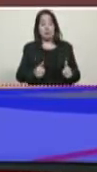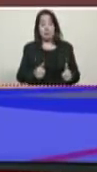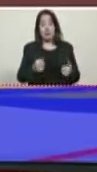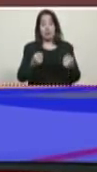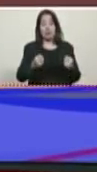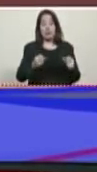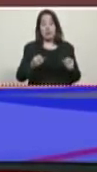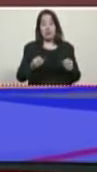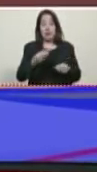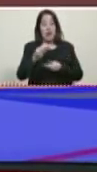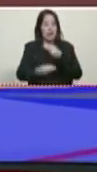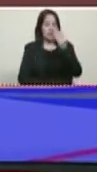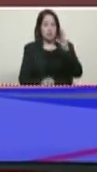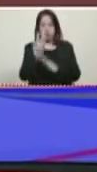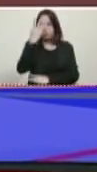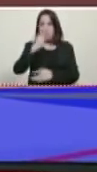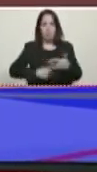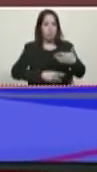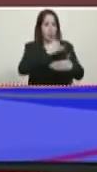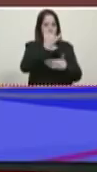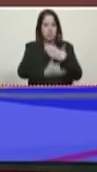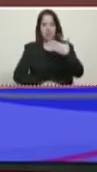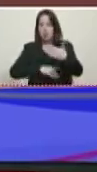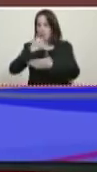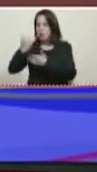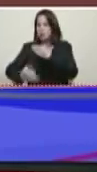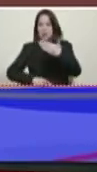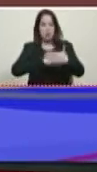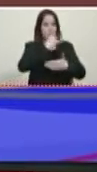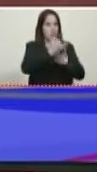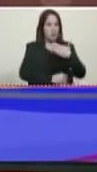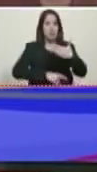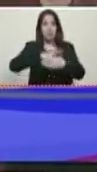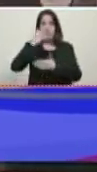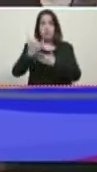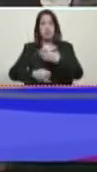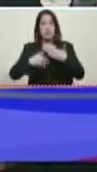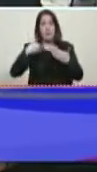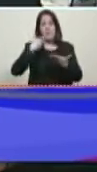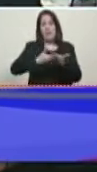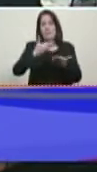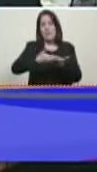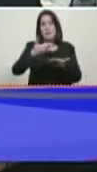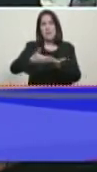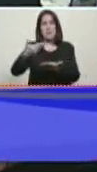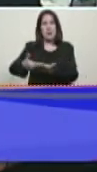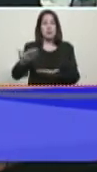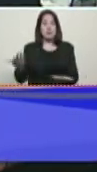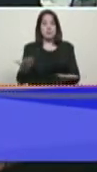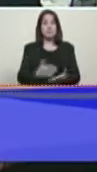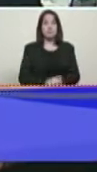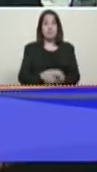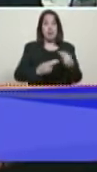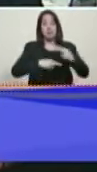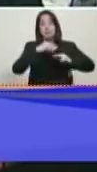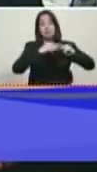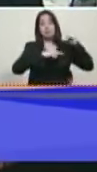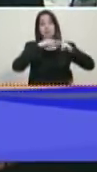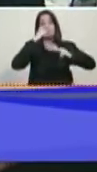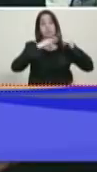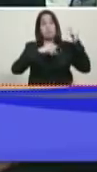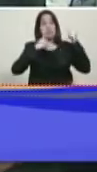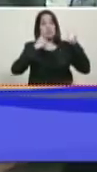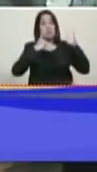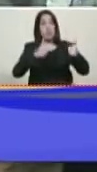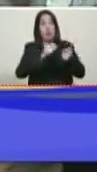proyectos miles miles de proyectos de infraestructura que